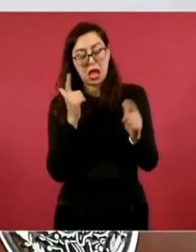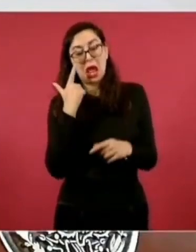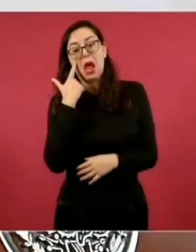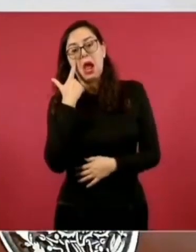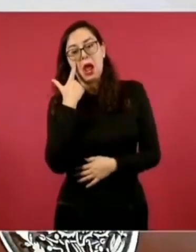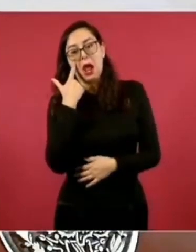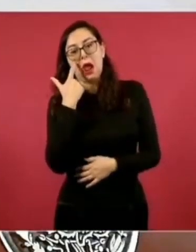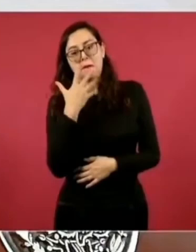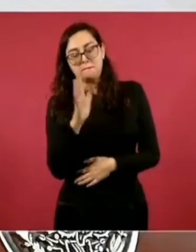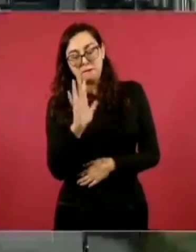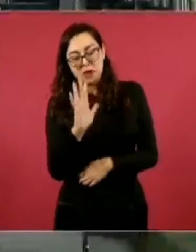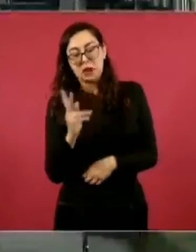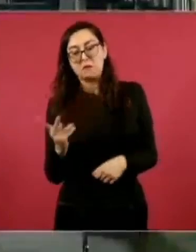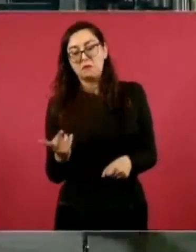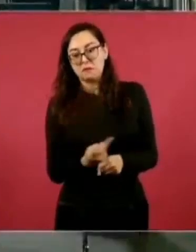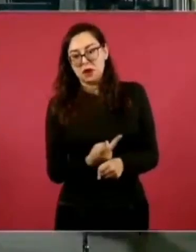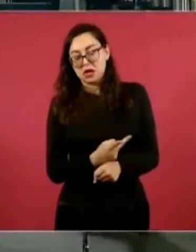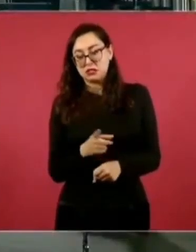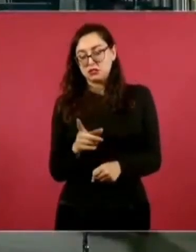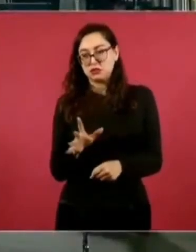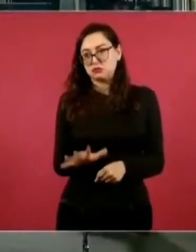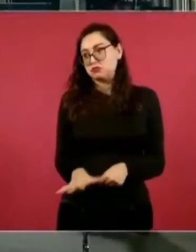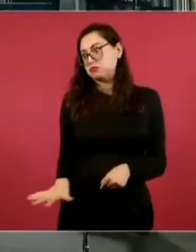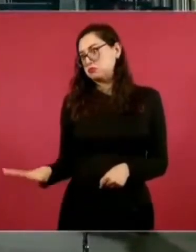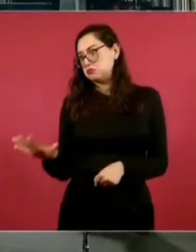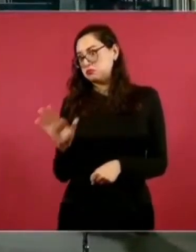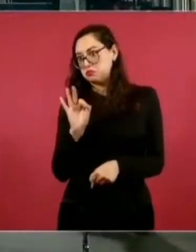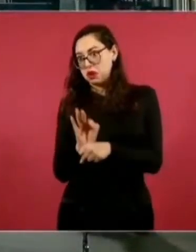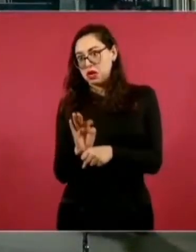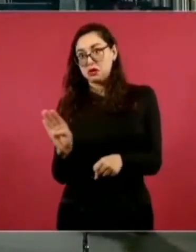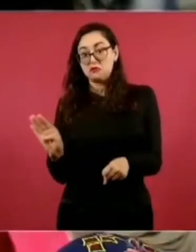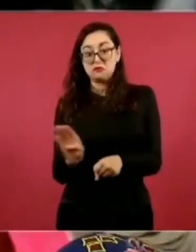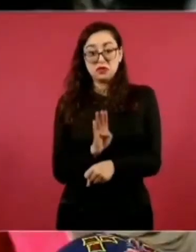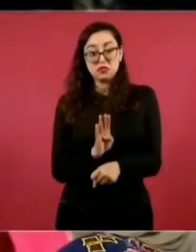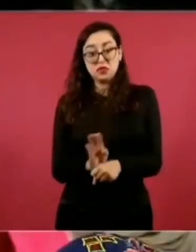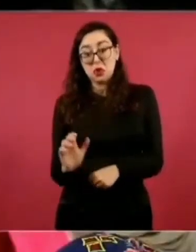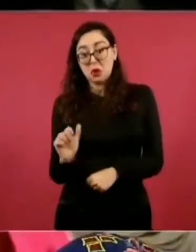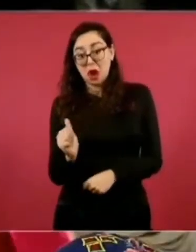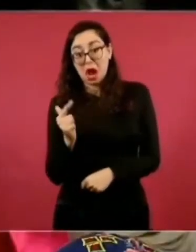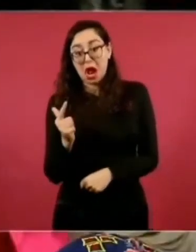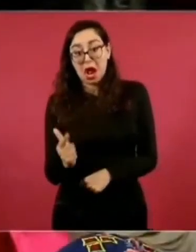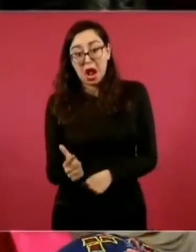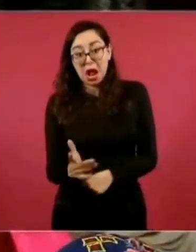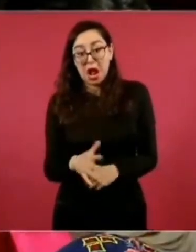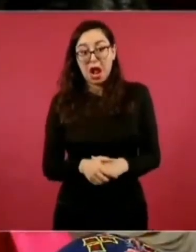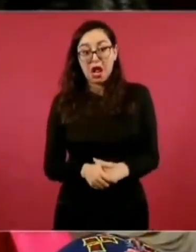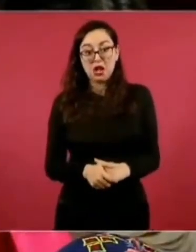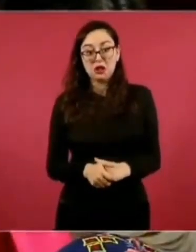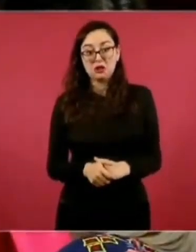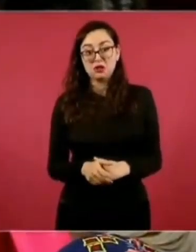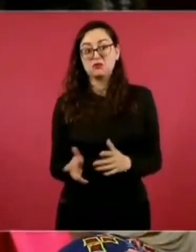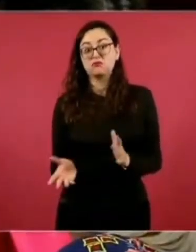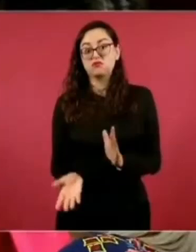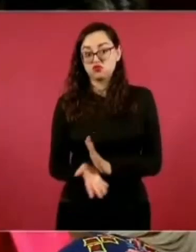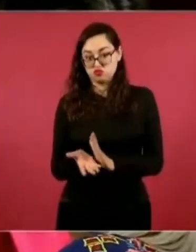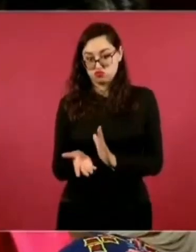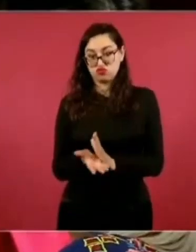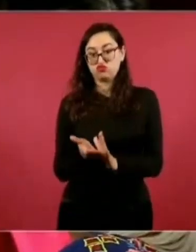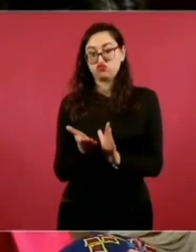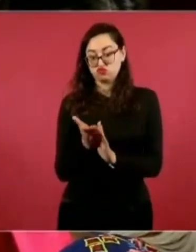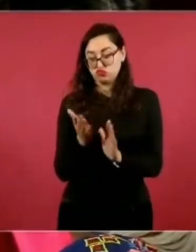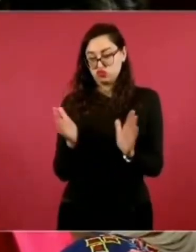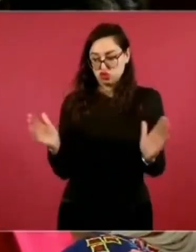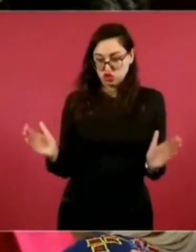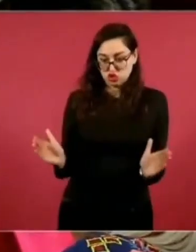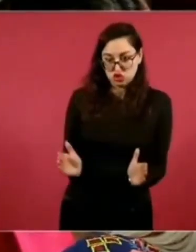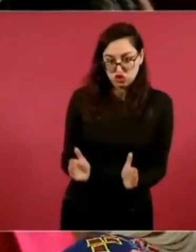logra concretar algún beneficio para el pueblo, porque pues se considera pueblo los pequeños constructores, los que están